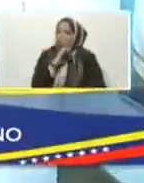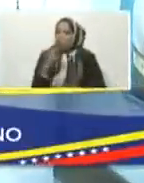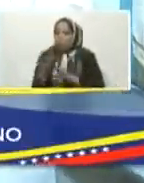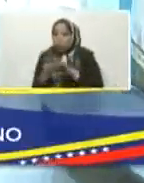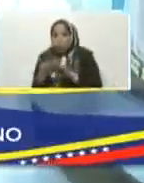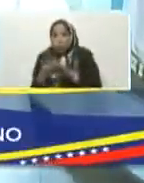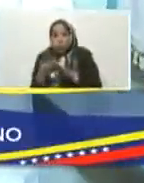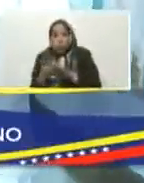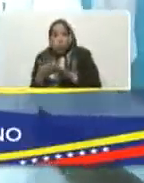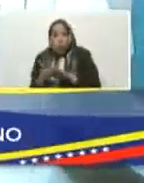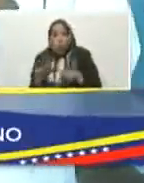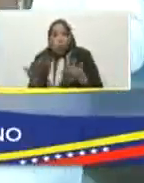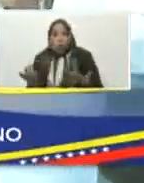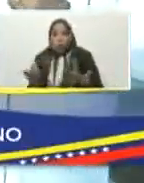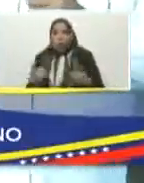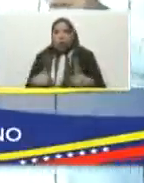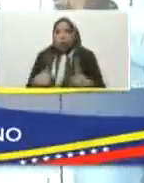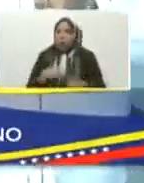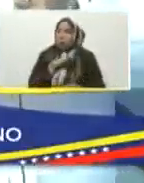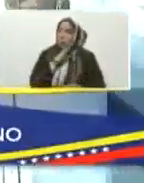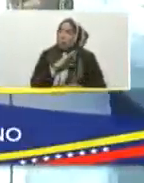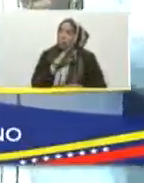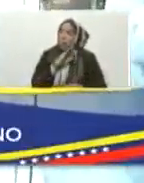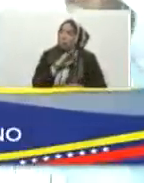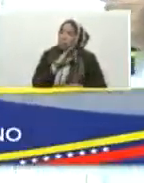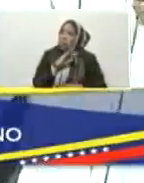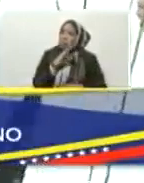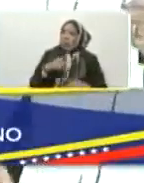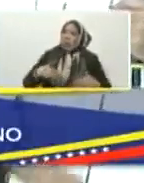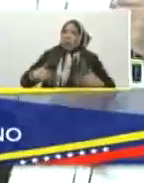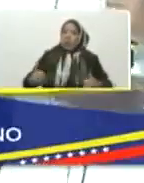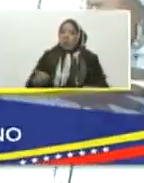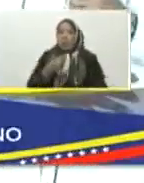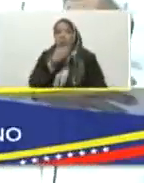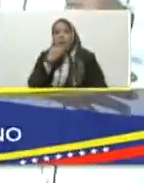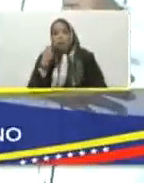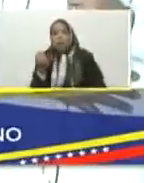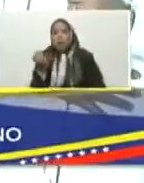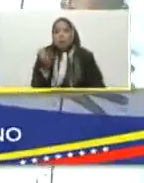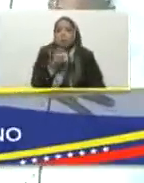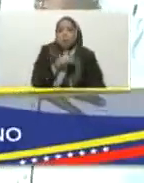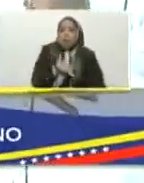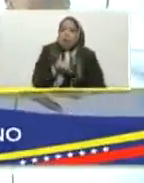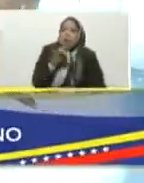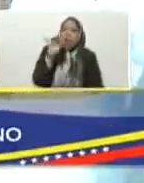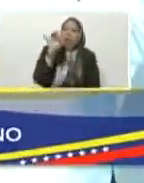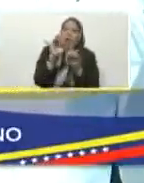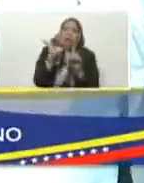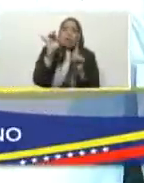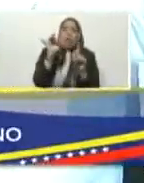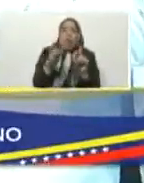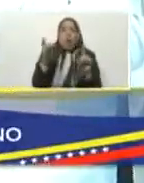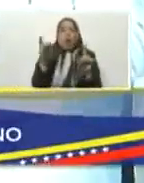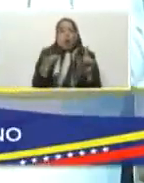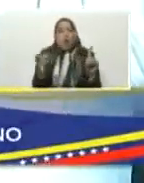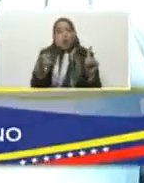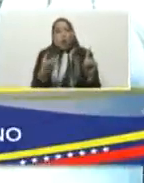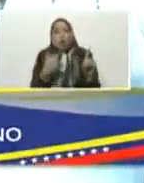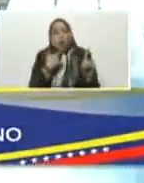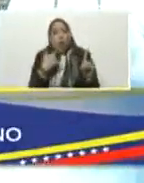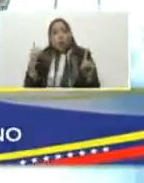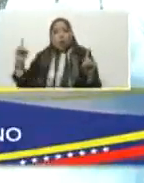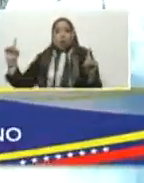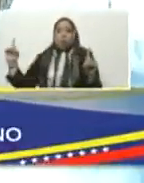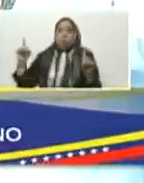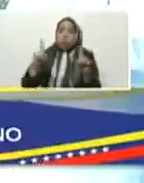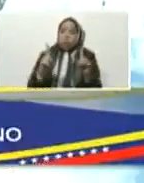claro. Soluciones. Cuando uno se siente mal, chico, que me duele una cosa por aquí, uno lo que quiere es que venga alguien y le diga, mijo,